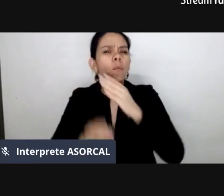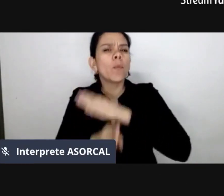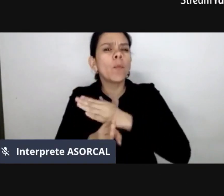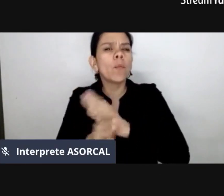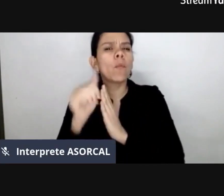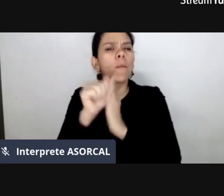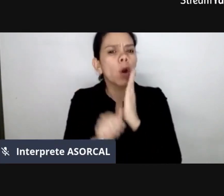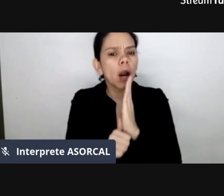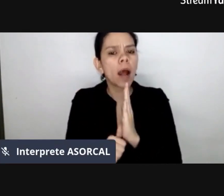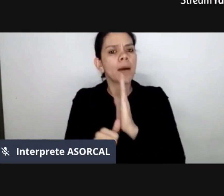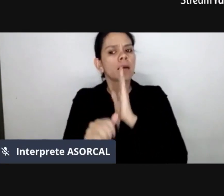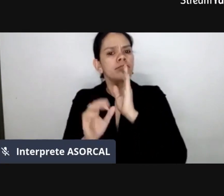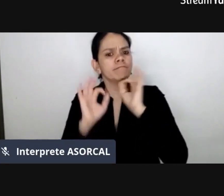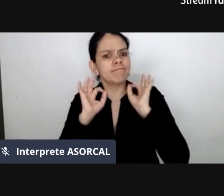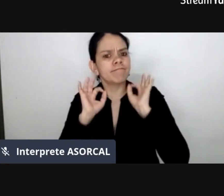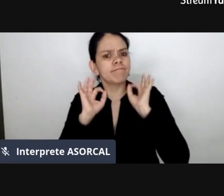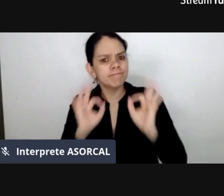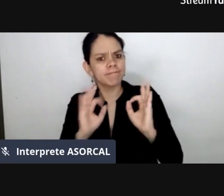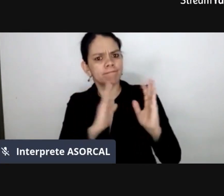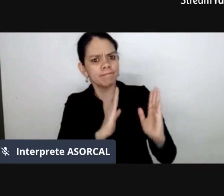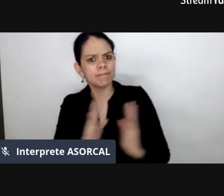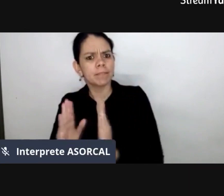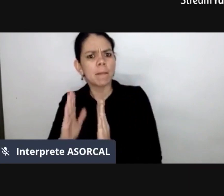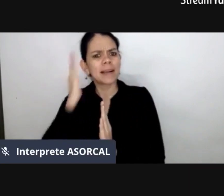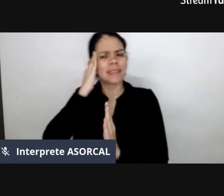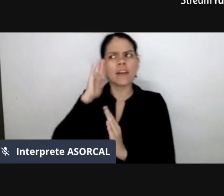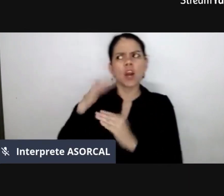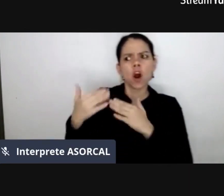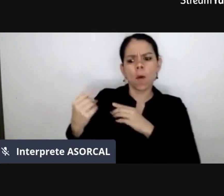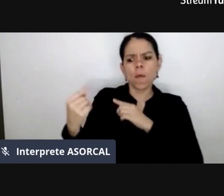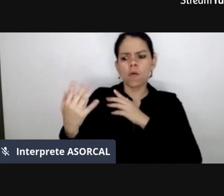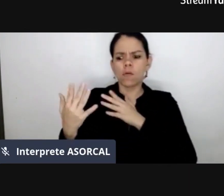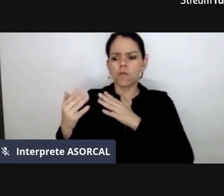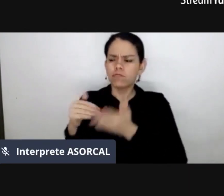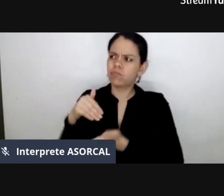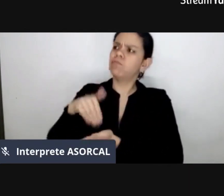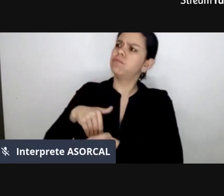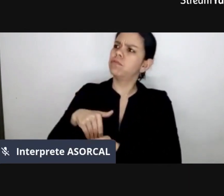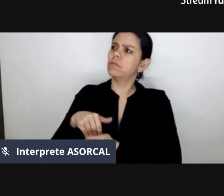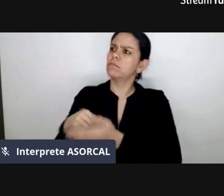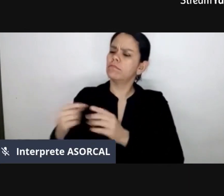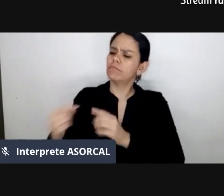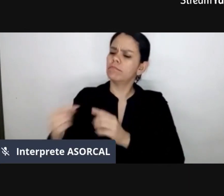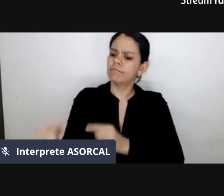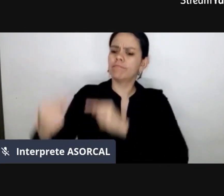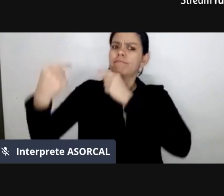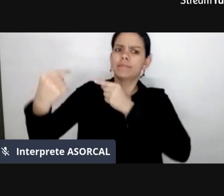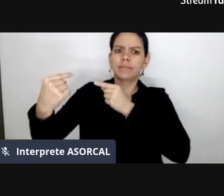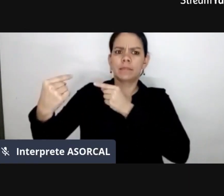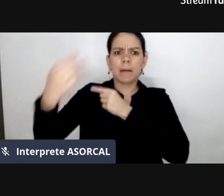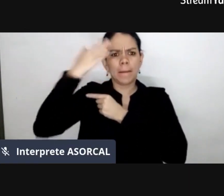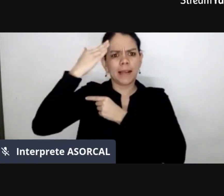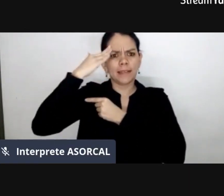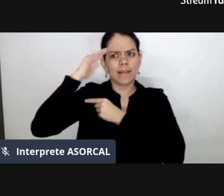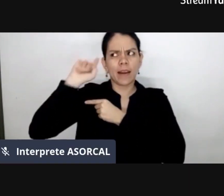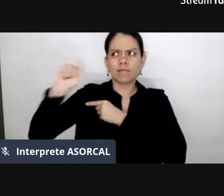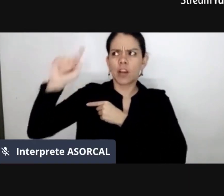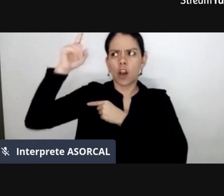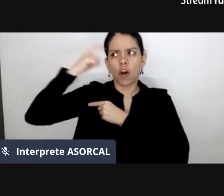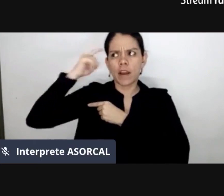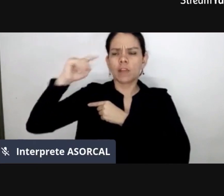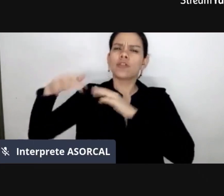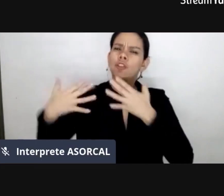del accionar de los partidos, de los movimientos populares y por lo tanto del conflicto que estalló entre la oligarquía